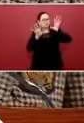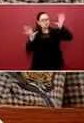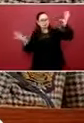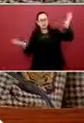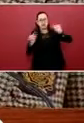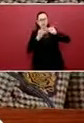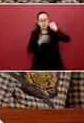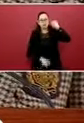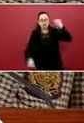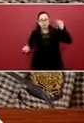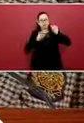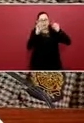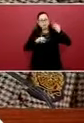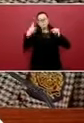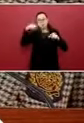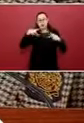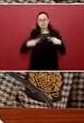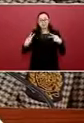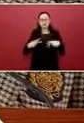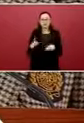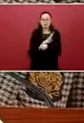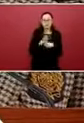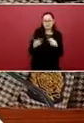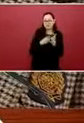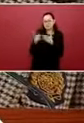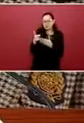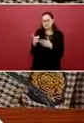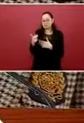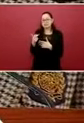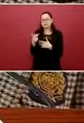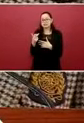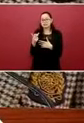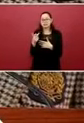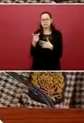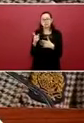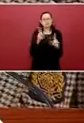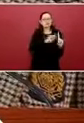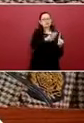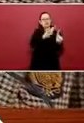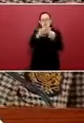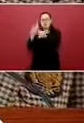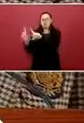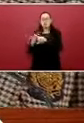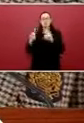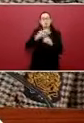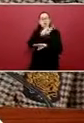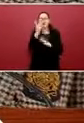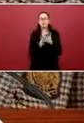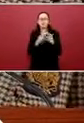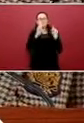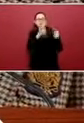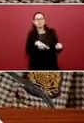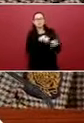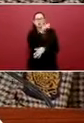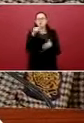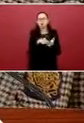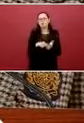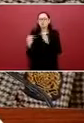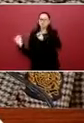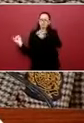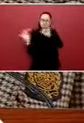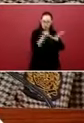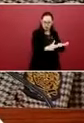país, para que los beneficiarios y derechohabientes de los distintos programas puedan acudir. Por el